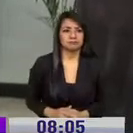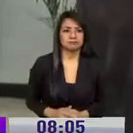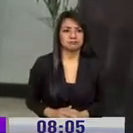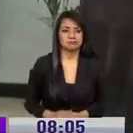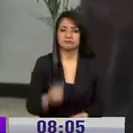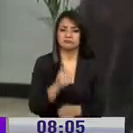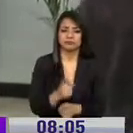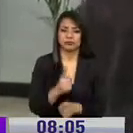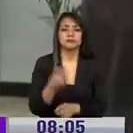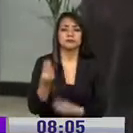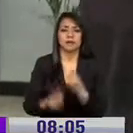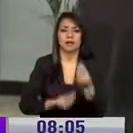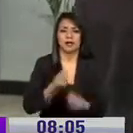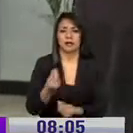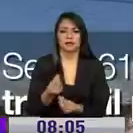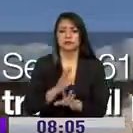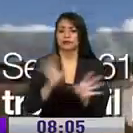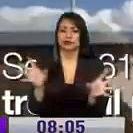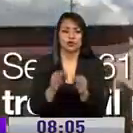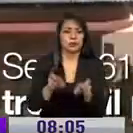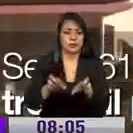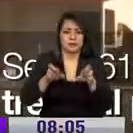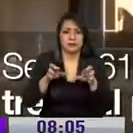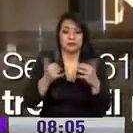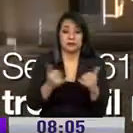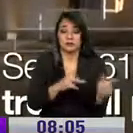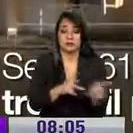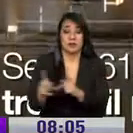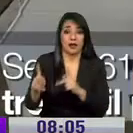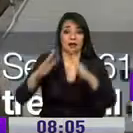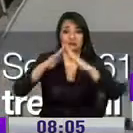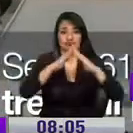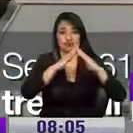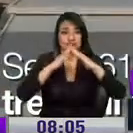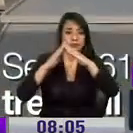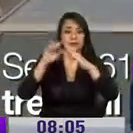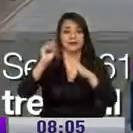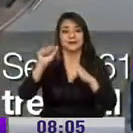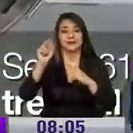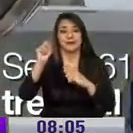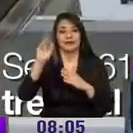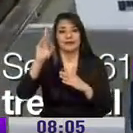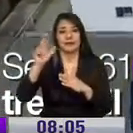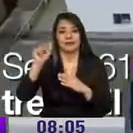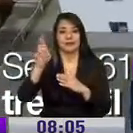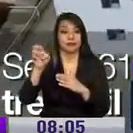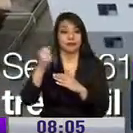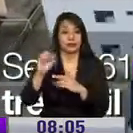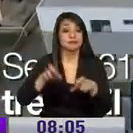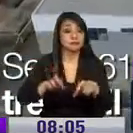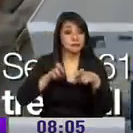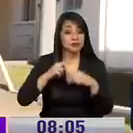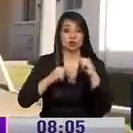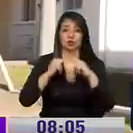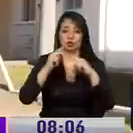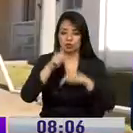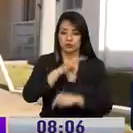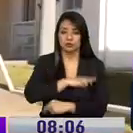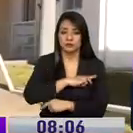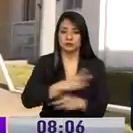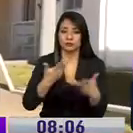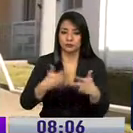lo que hemos hecho es regularizar todo. Desde ahora, el Plan de Vivienda Social San Francisco de Huarcay cuenta con los permisos de construcción del